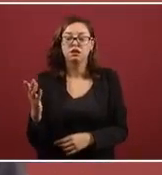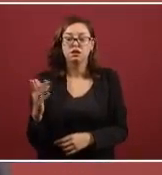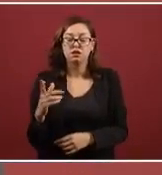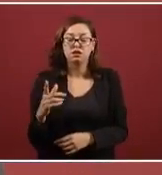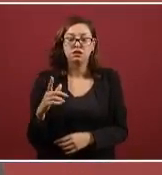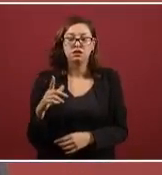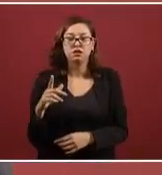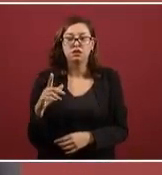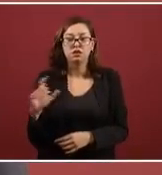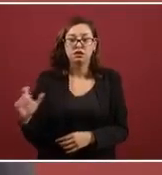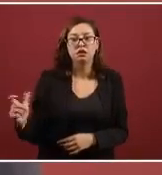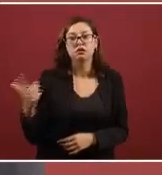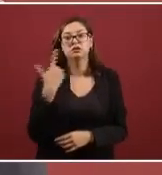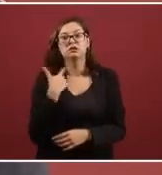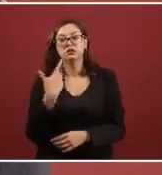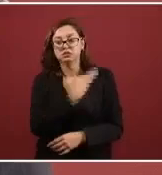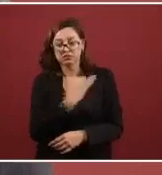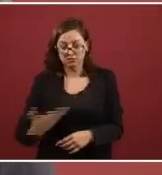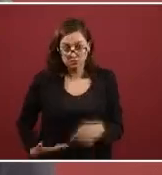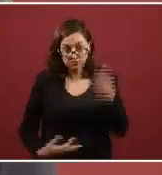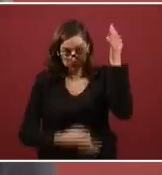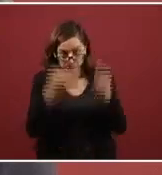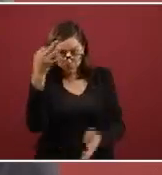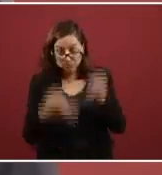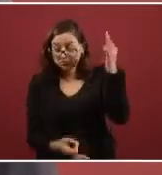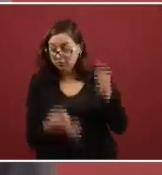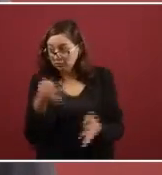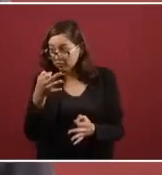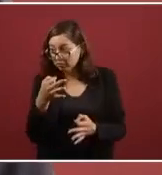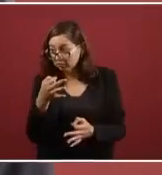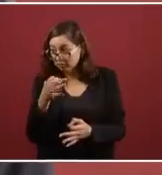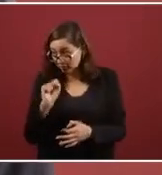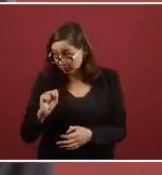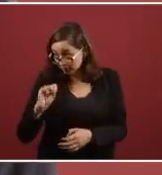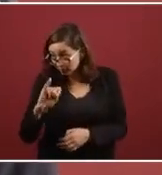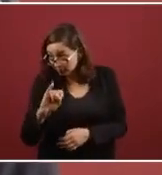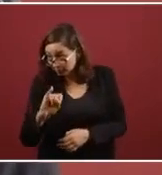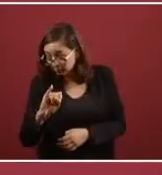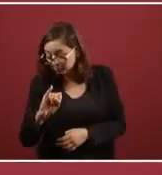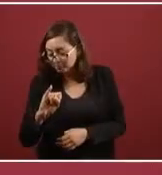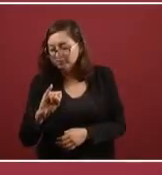que se juzgue a los expresidentes,